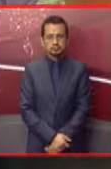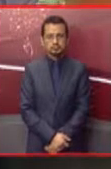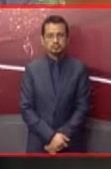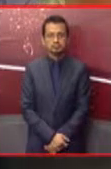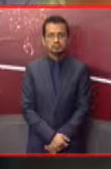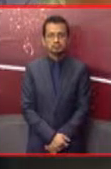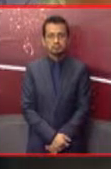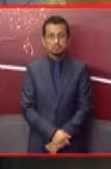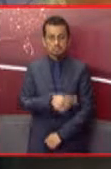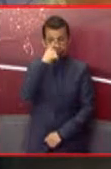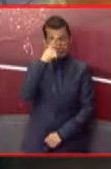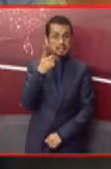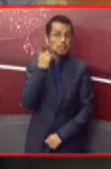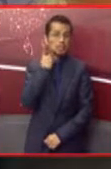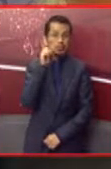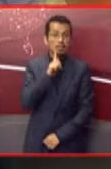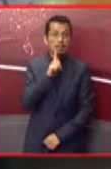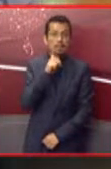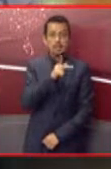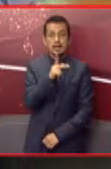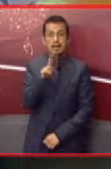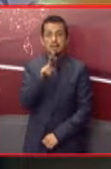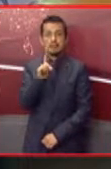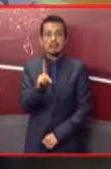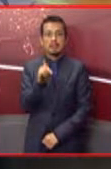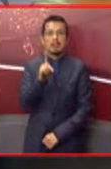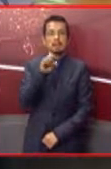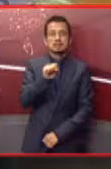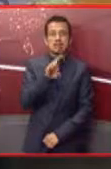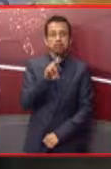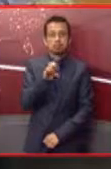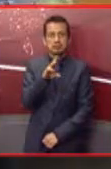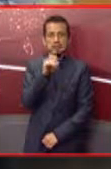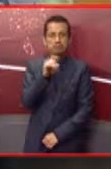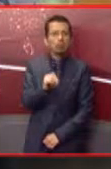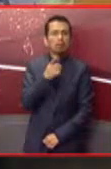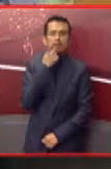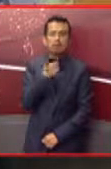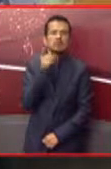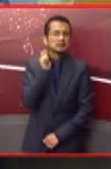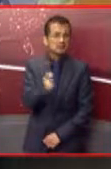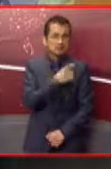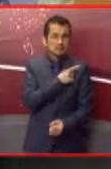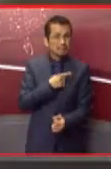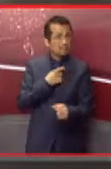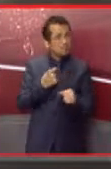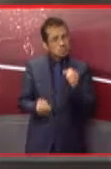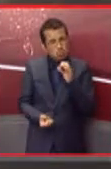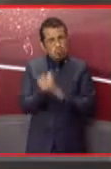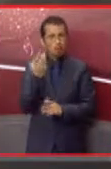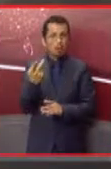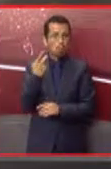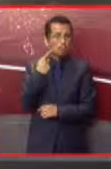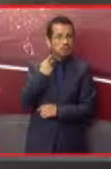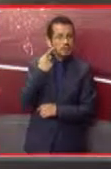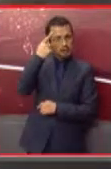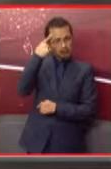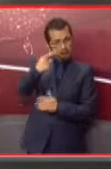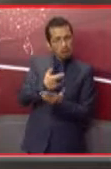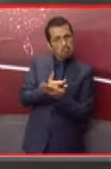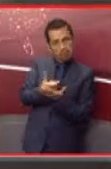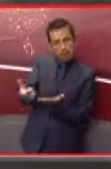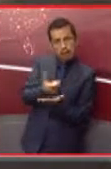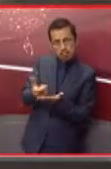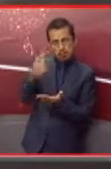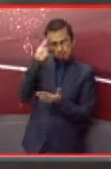Para la diputada del PRD, Araceli Saucedo, es necesario desarrollar una nueva política salarial que considere un incremento en la remuneración que